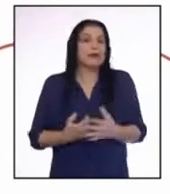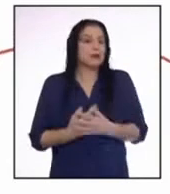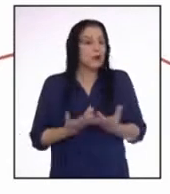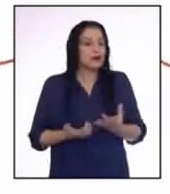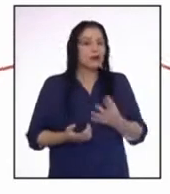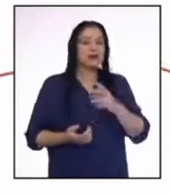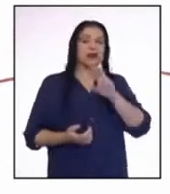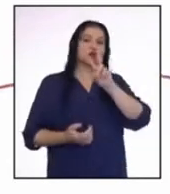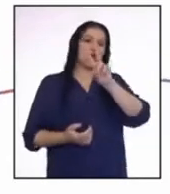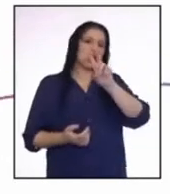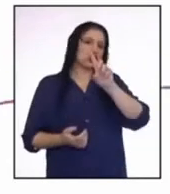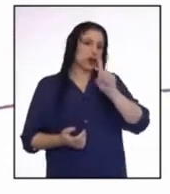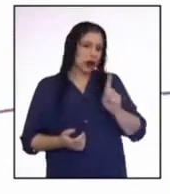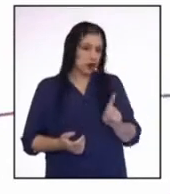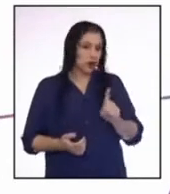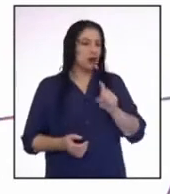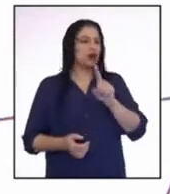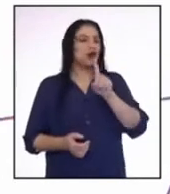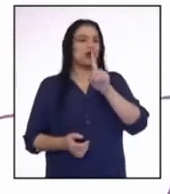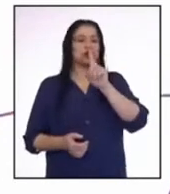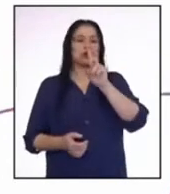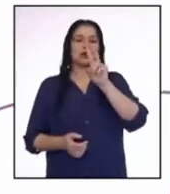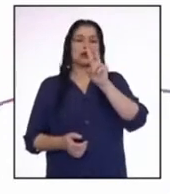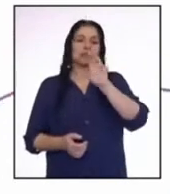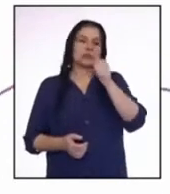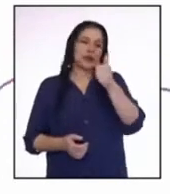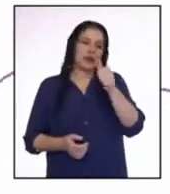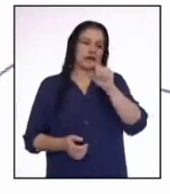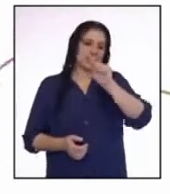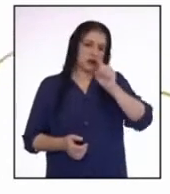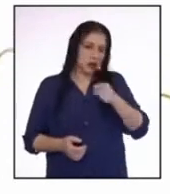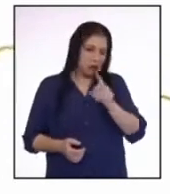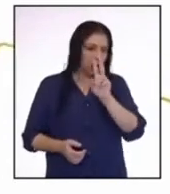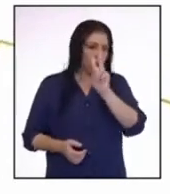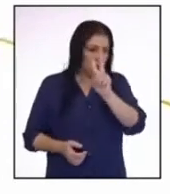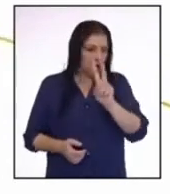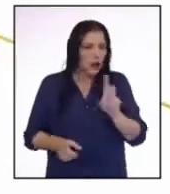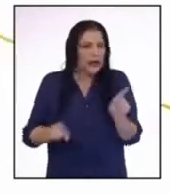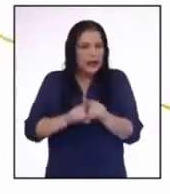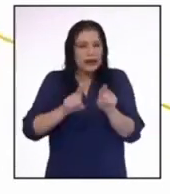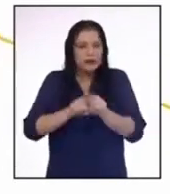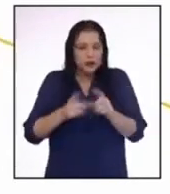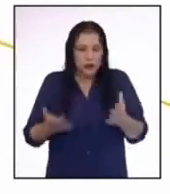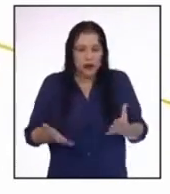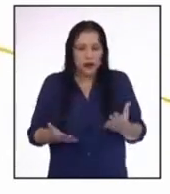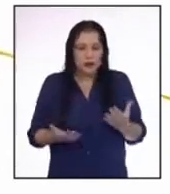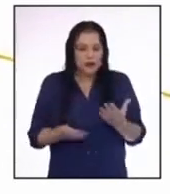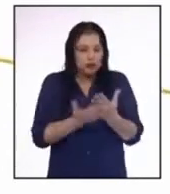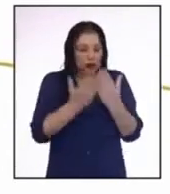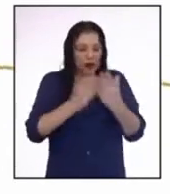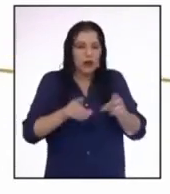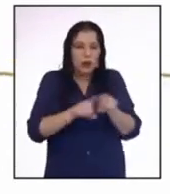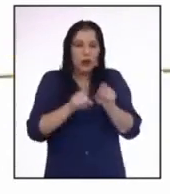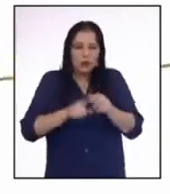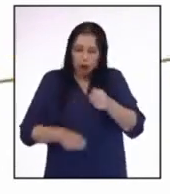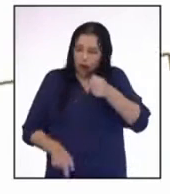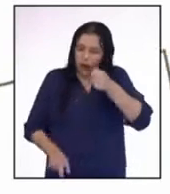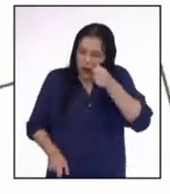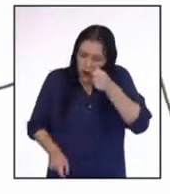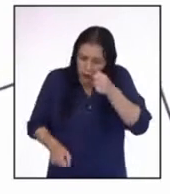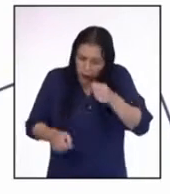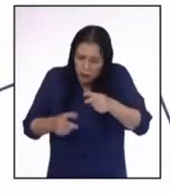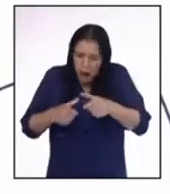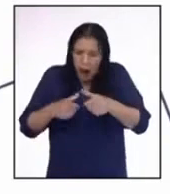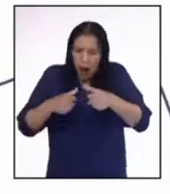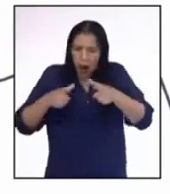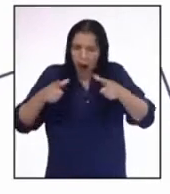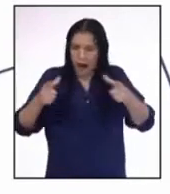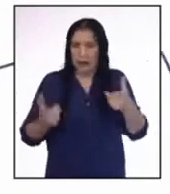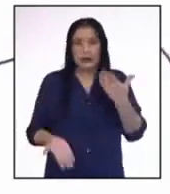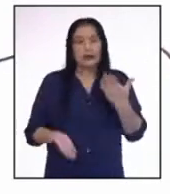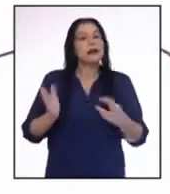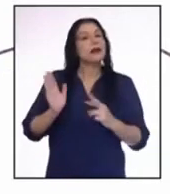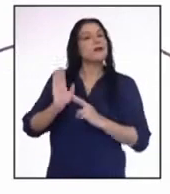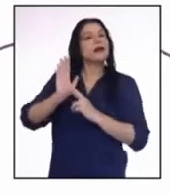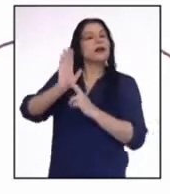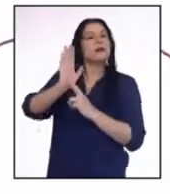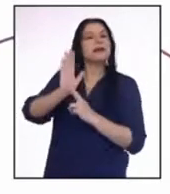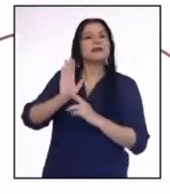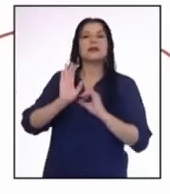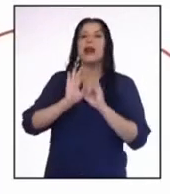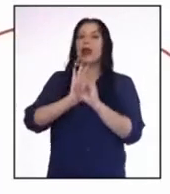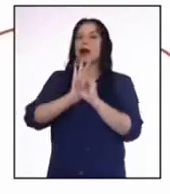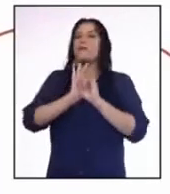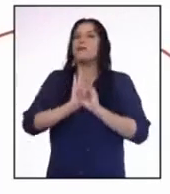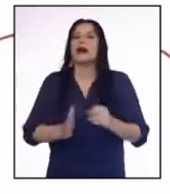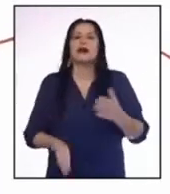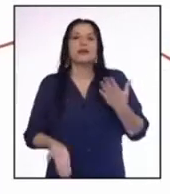escala es de 2 a 1 o de 10 a 1. Es como si ampliáramos con una lupa. Si quisiéramos representar sobre papel la